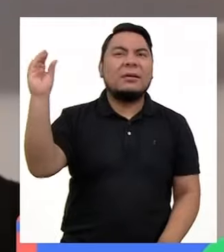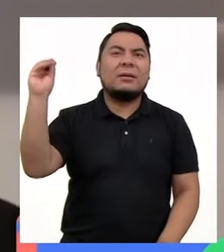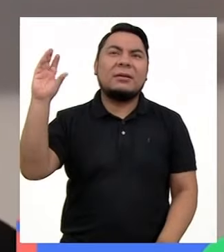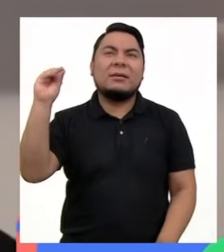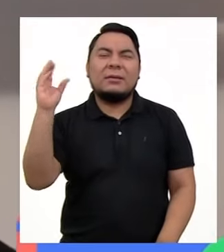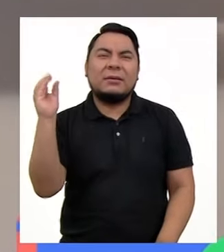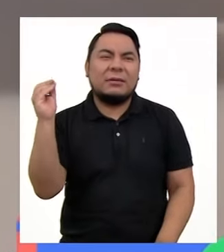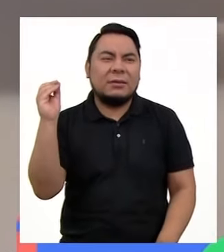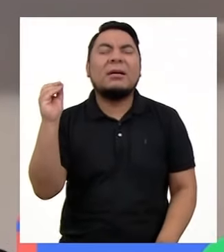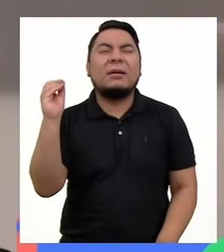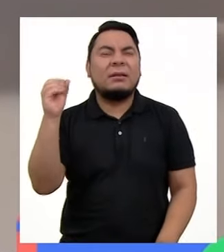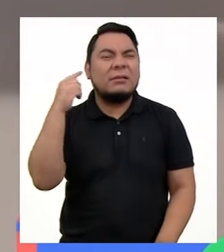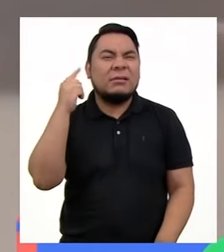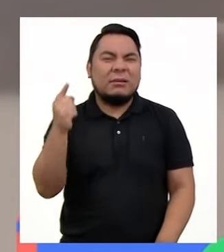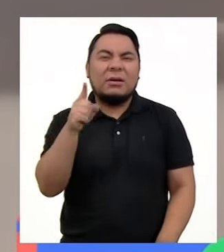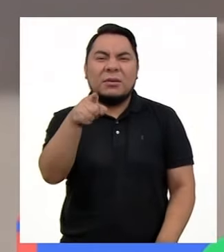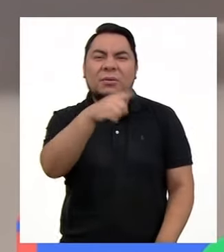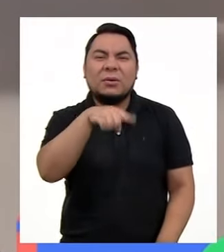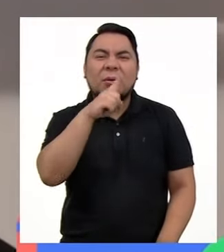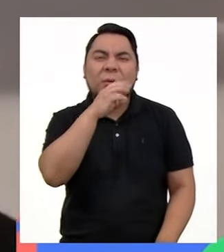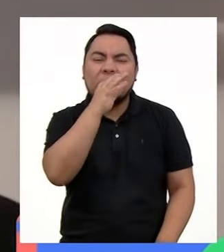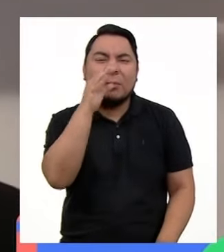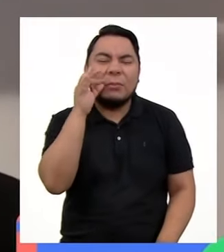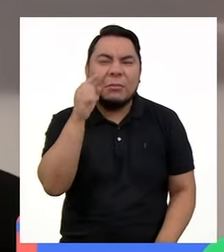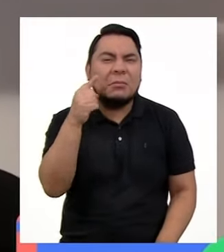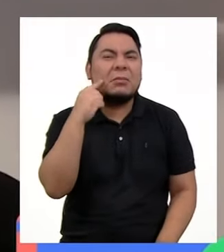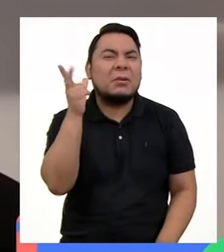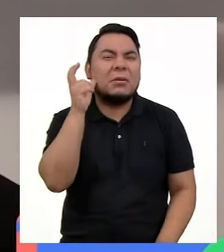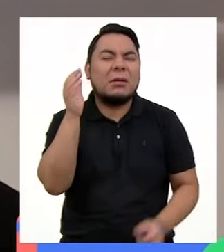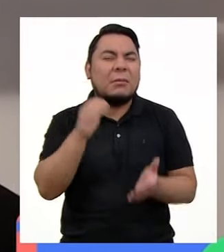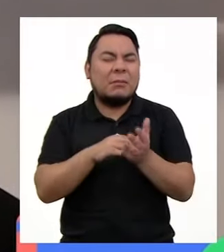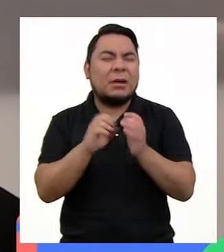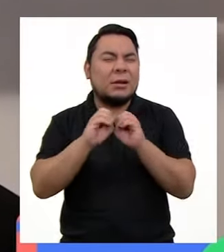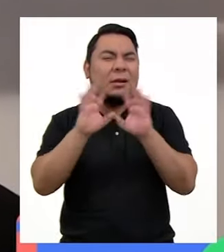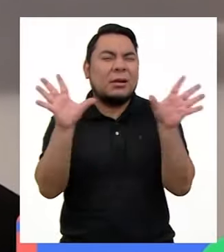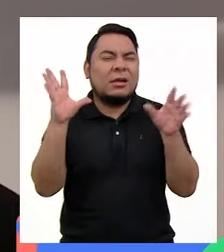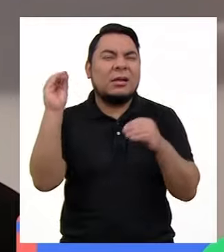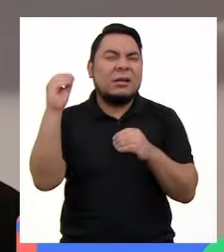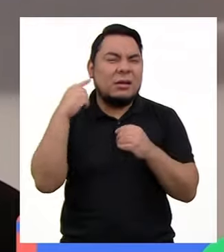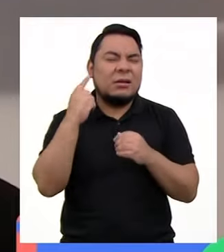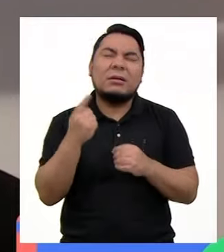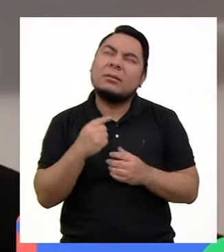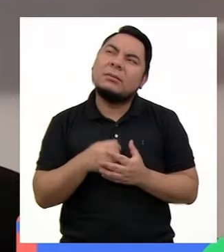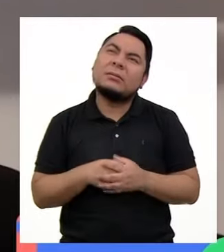¿Qué te parece si hacemos un poco de silencio para poder escuchar bien? ¿Qué cosa es?